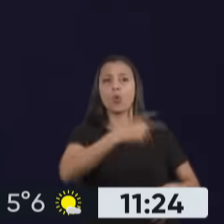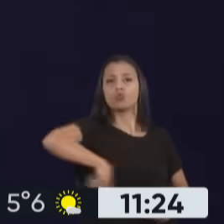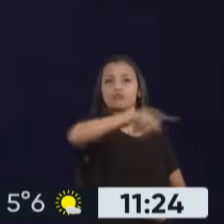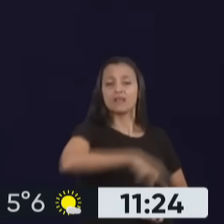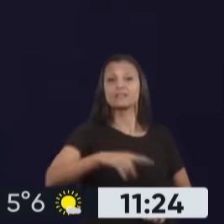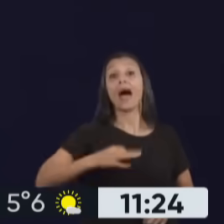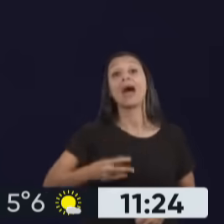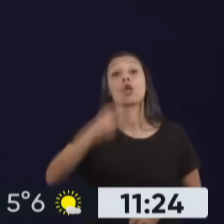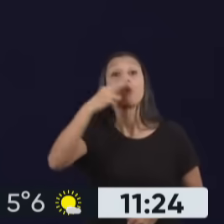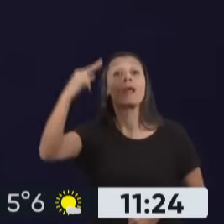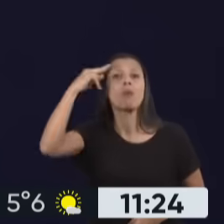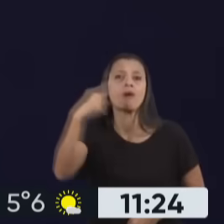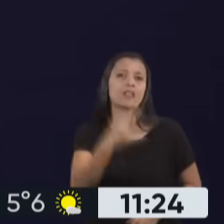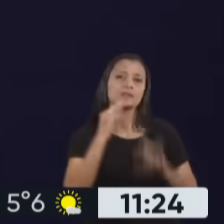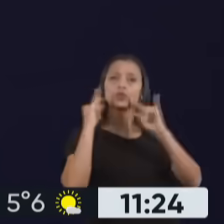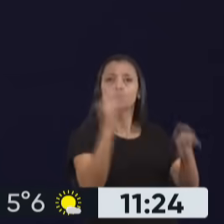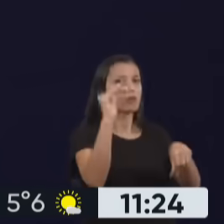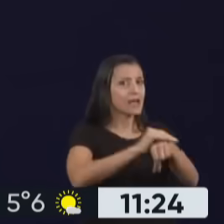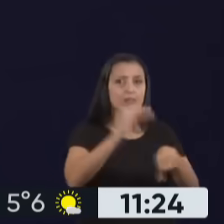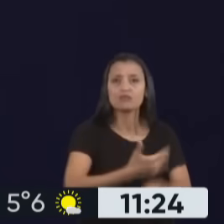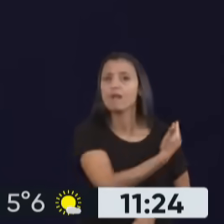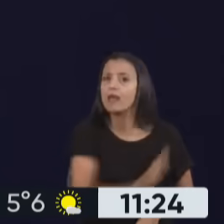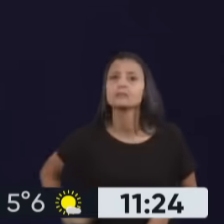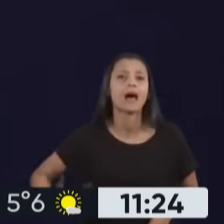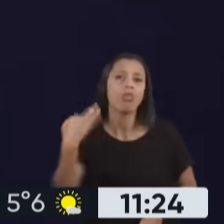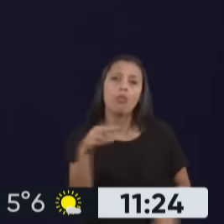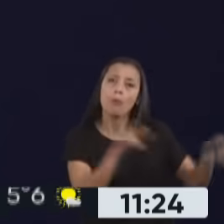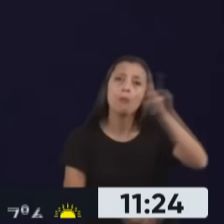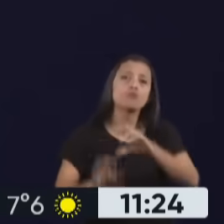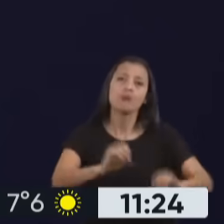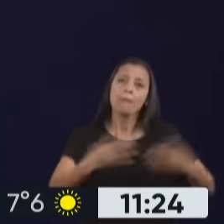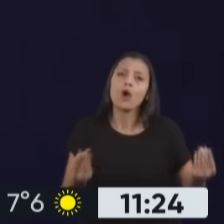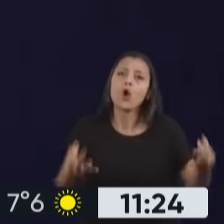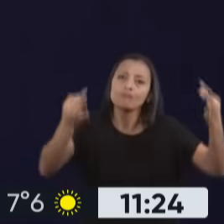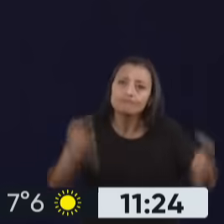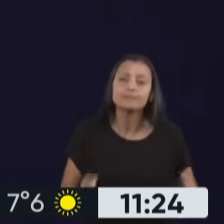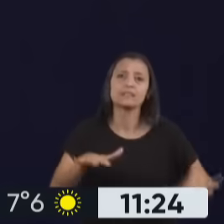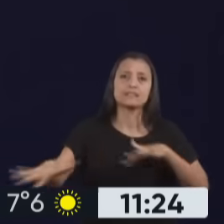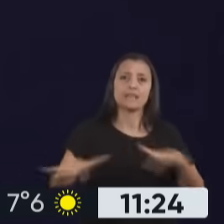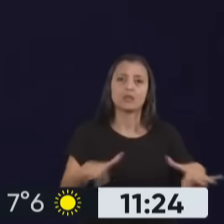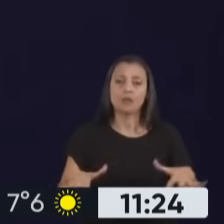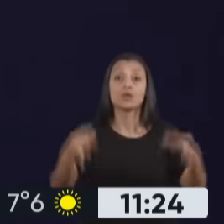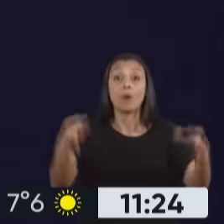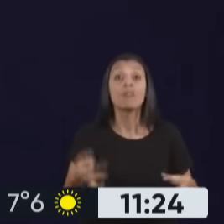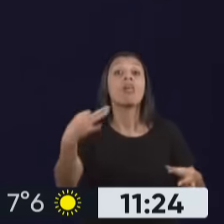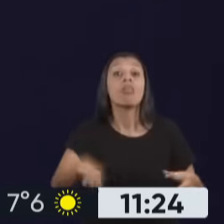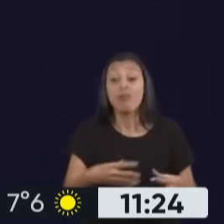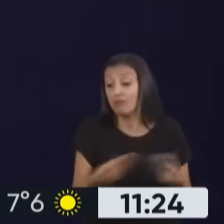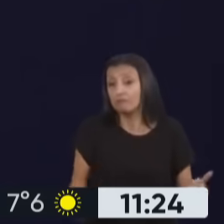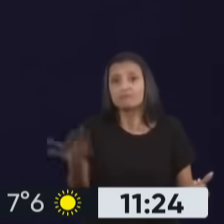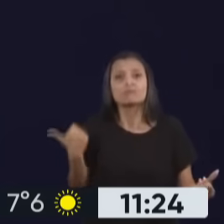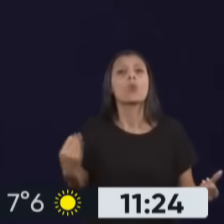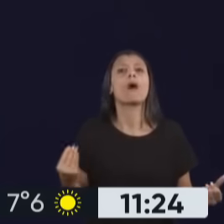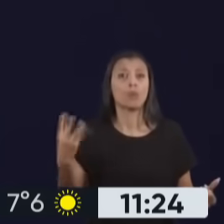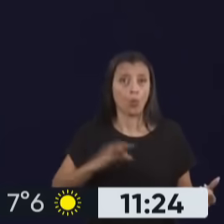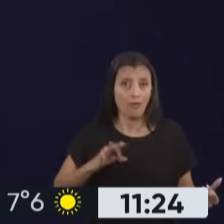2009 que obligaba al Estado Nacional a mejorar la situación de la cuenca Riachuelo y que debía terminarse hace 4